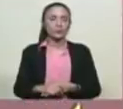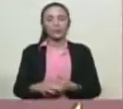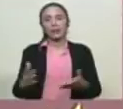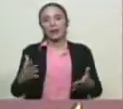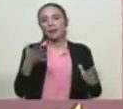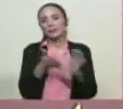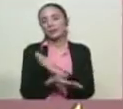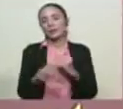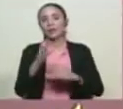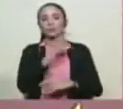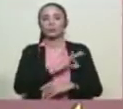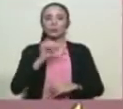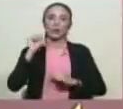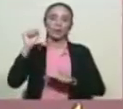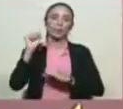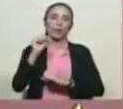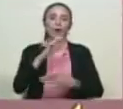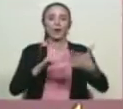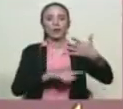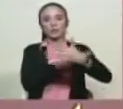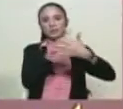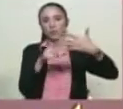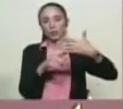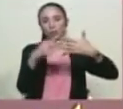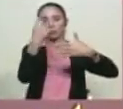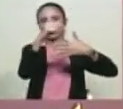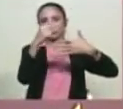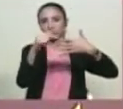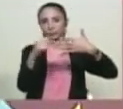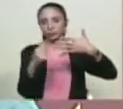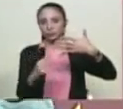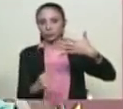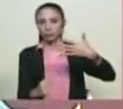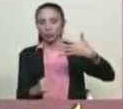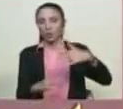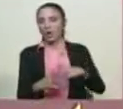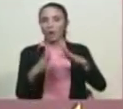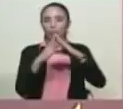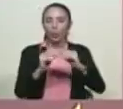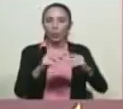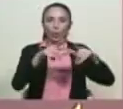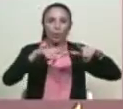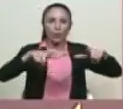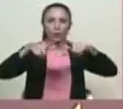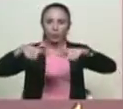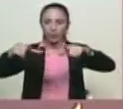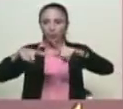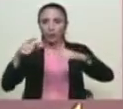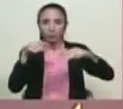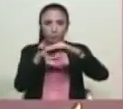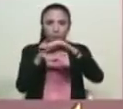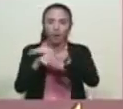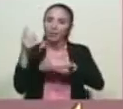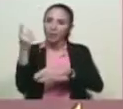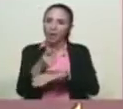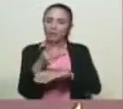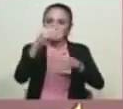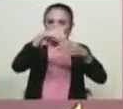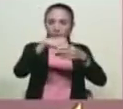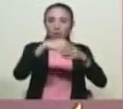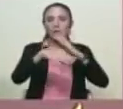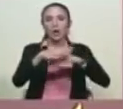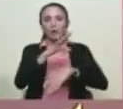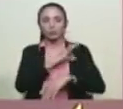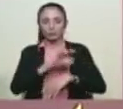5 dimensiones. Socialismo multidimensional que se construye en todos los espacios. Y así debemos construirlo. Por eso estoy